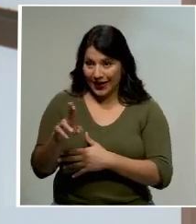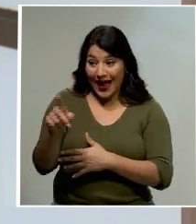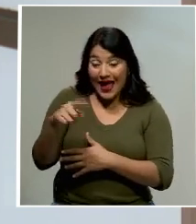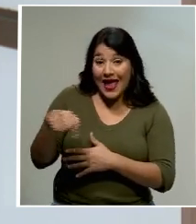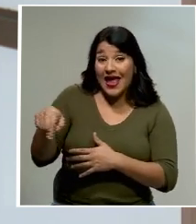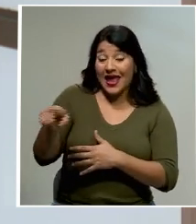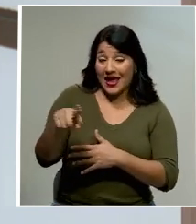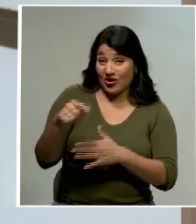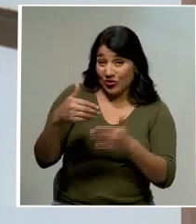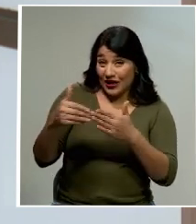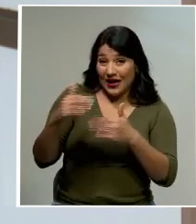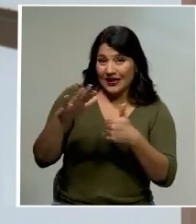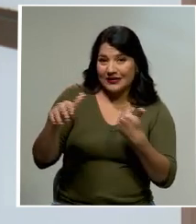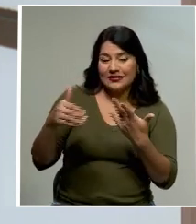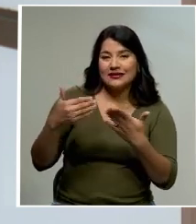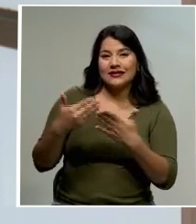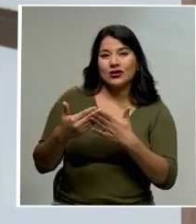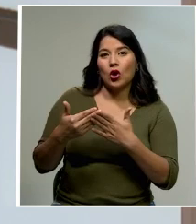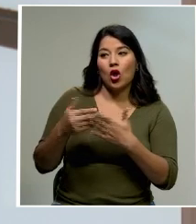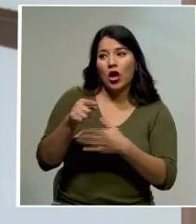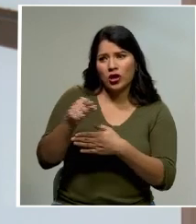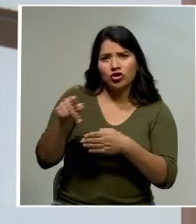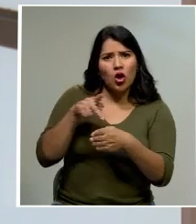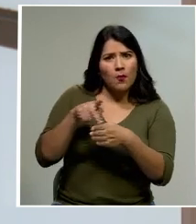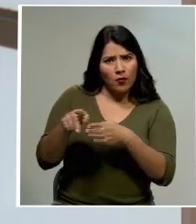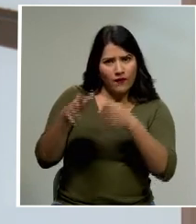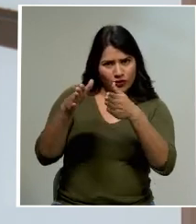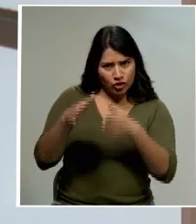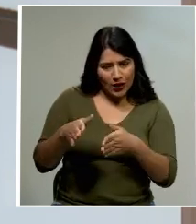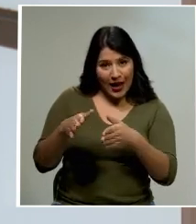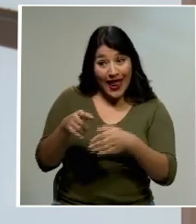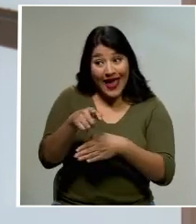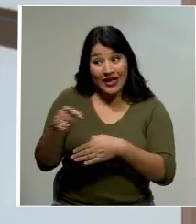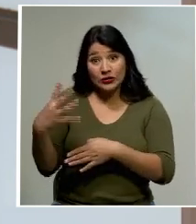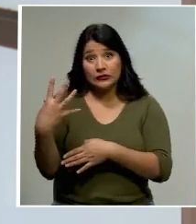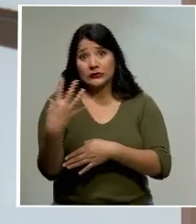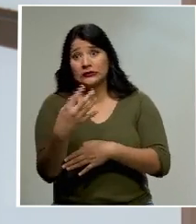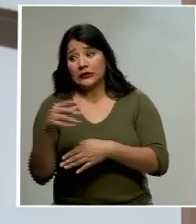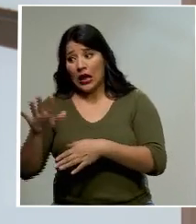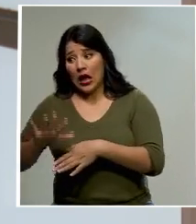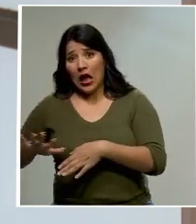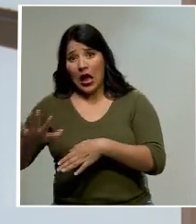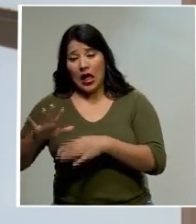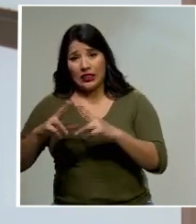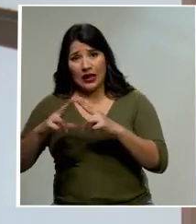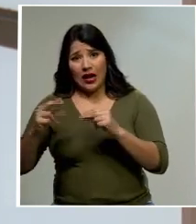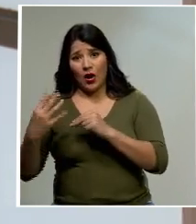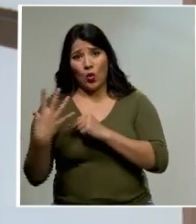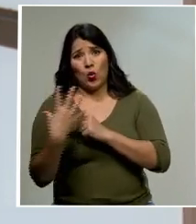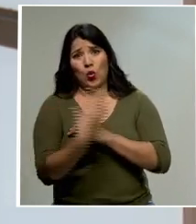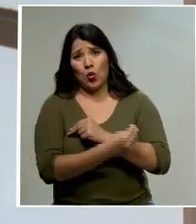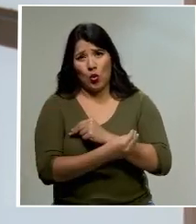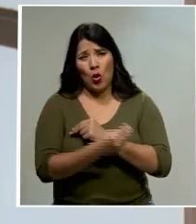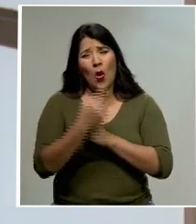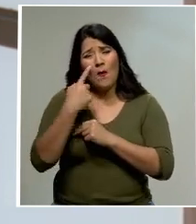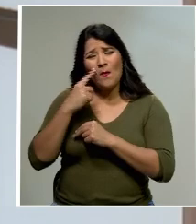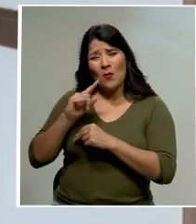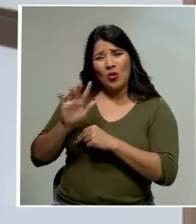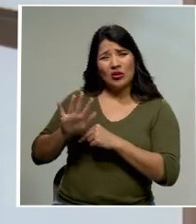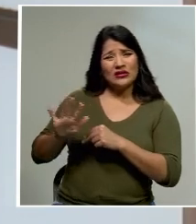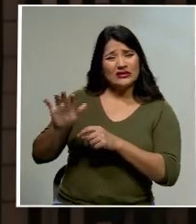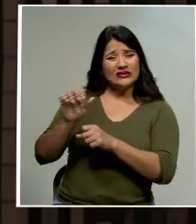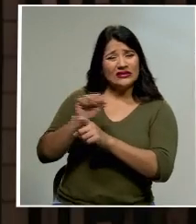que la mayoría son profesionales que huyen de la situación que en este momento se vive en Nicaragua.